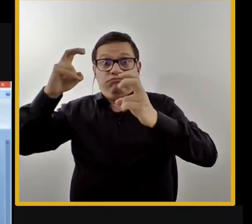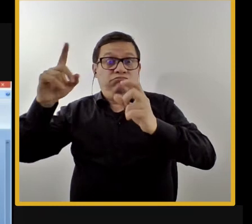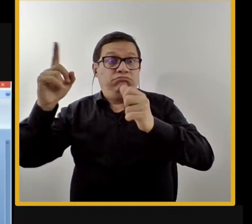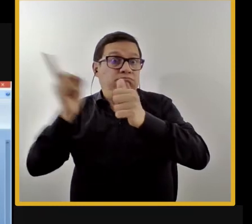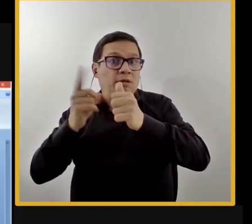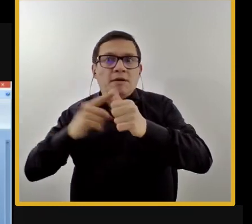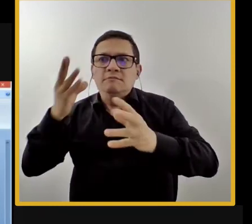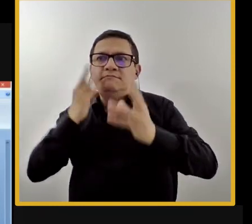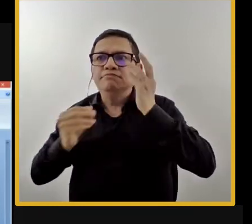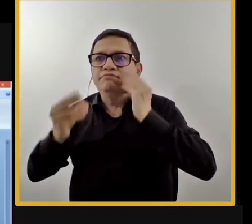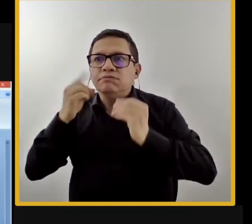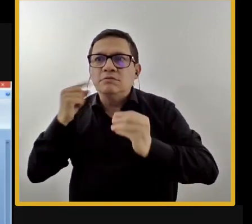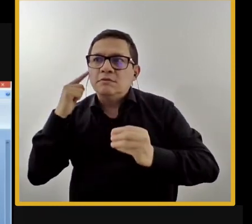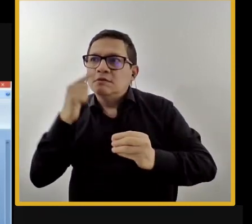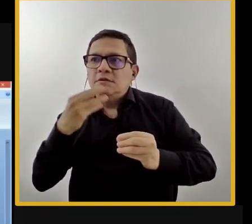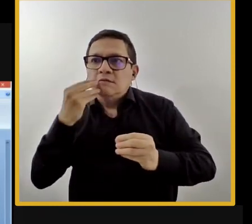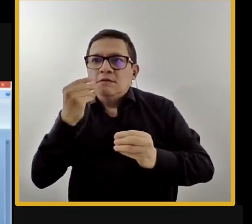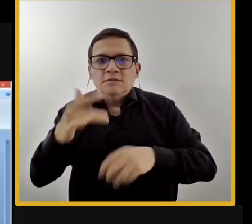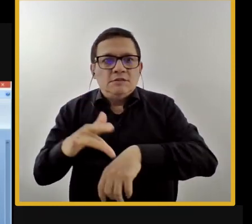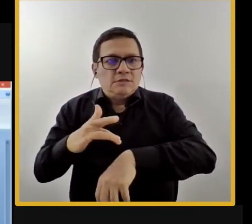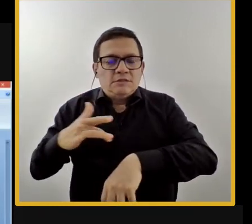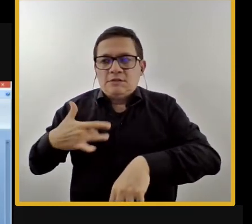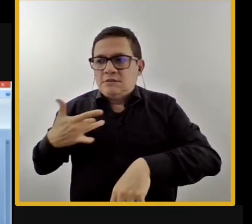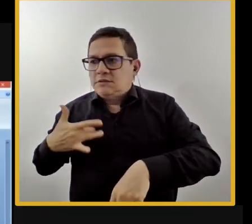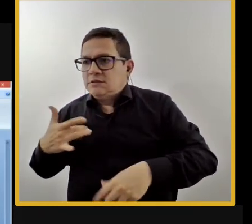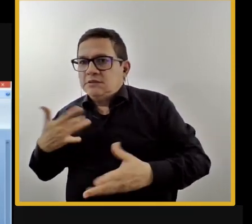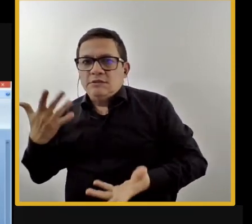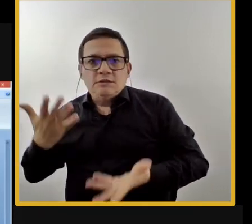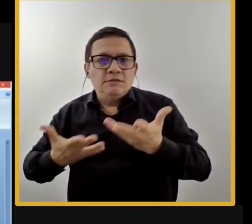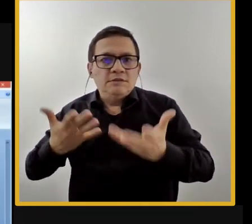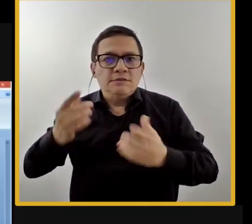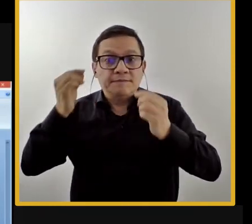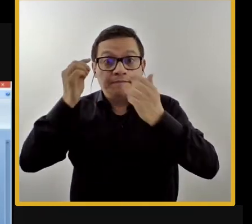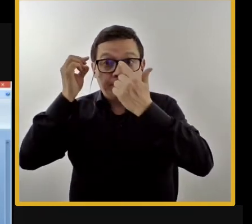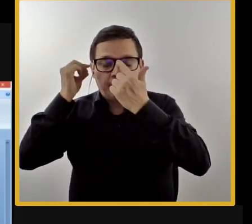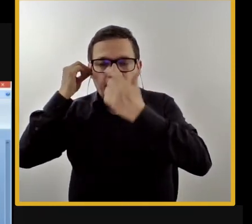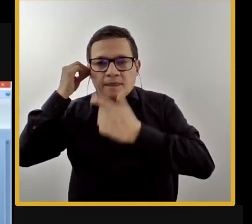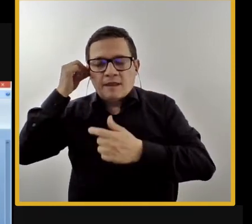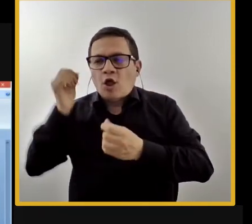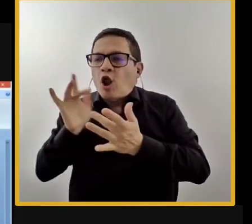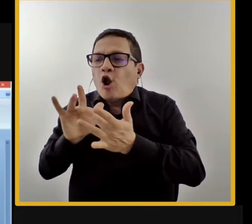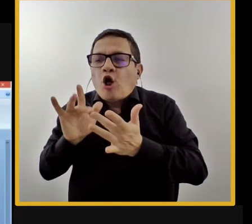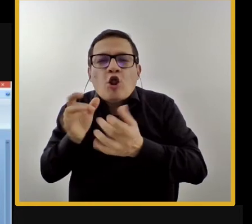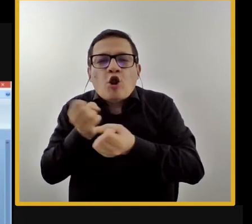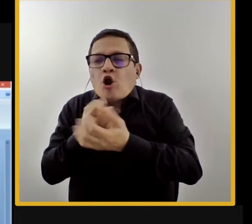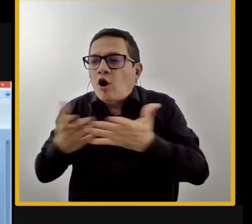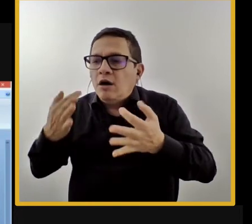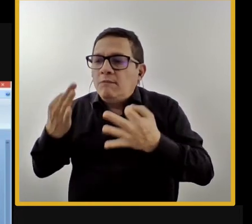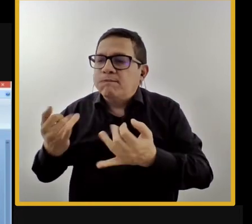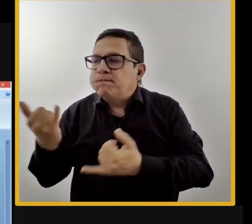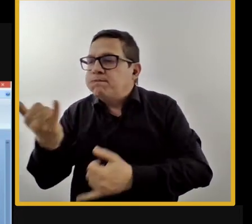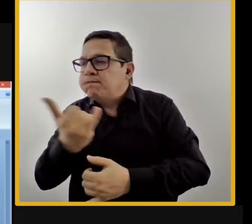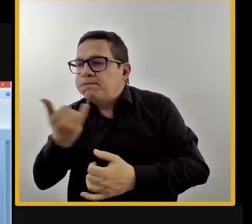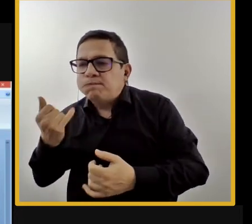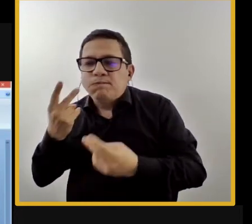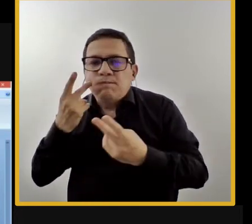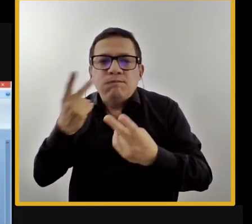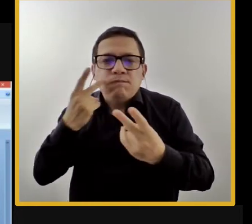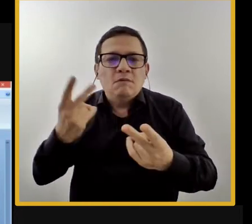experiencia sensible, la experiencia que obtenemos a través de los sentidos, del contacto con la realidad. Lo